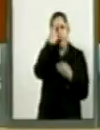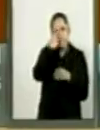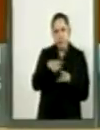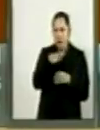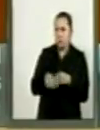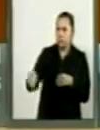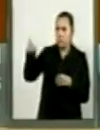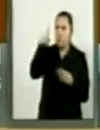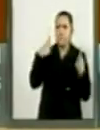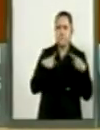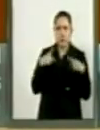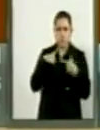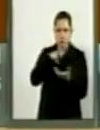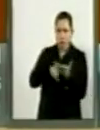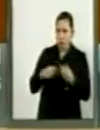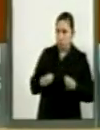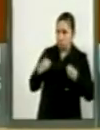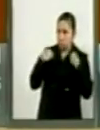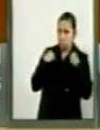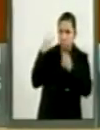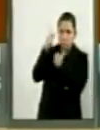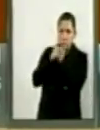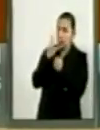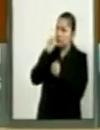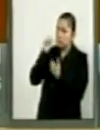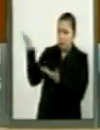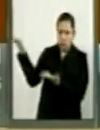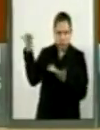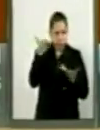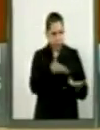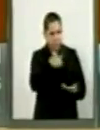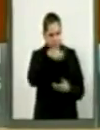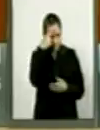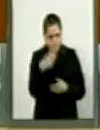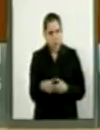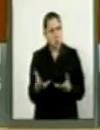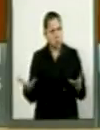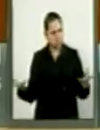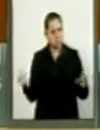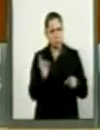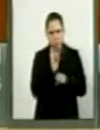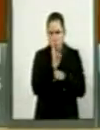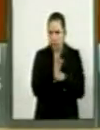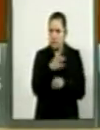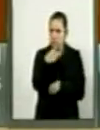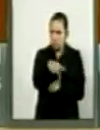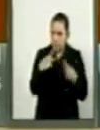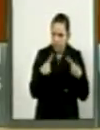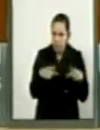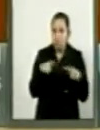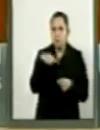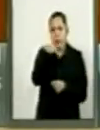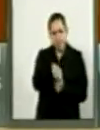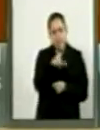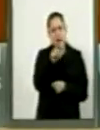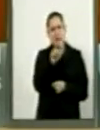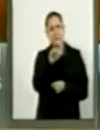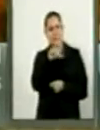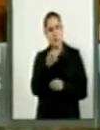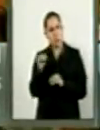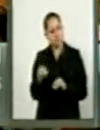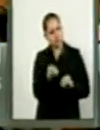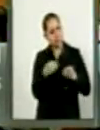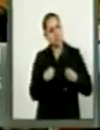del desplazamiento forzado, haciendo uso de la protección humanitaria que provee el asilo político y la condición de refugiado